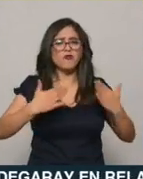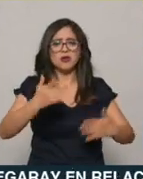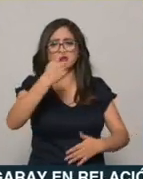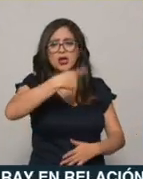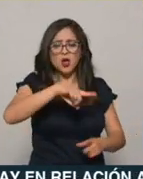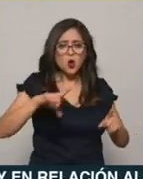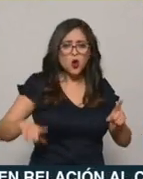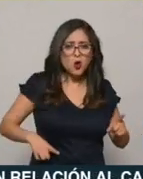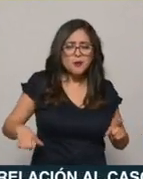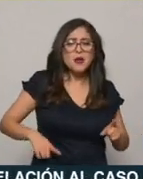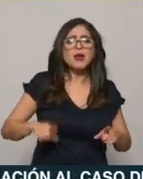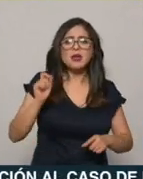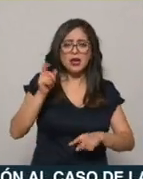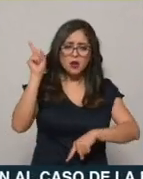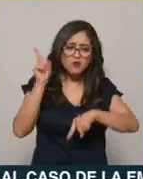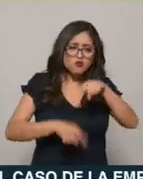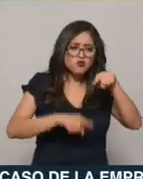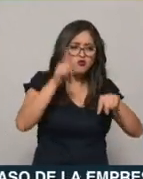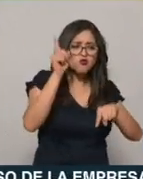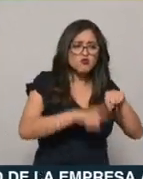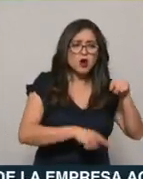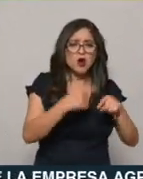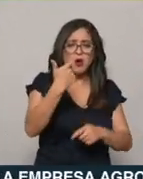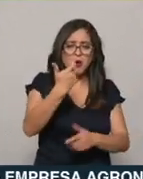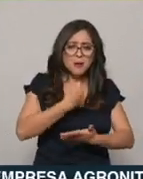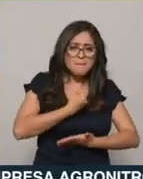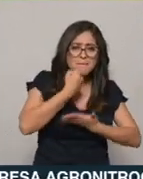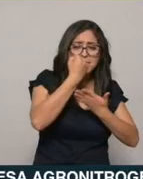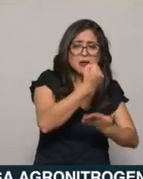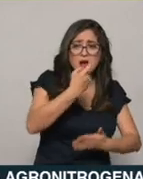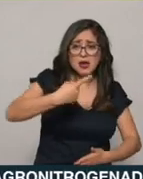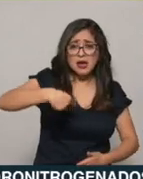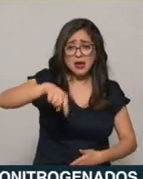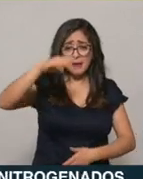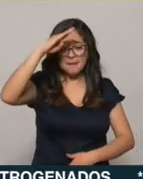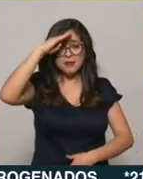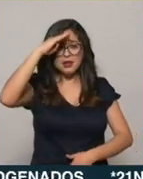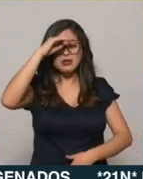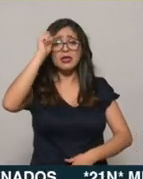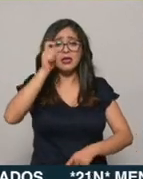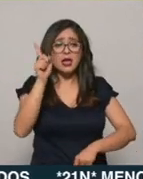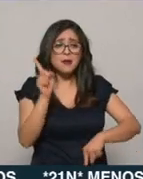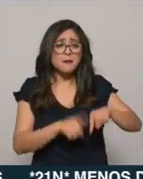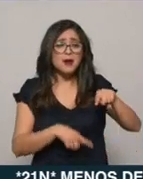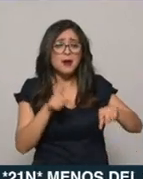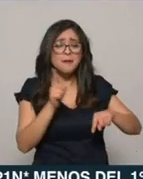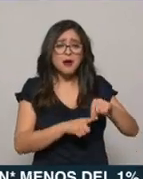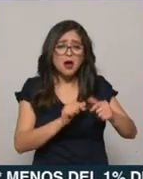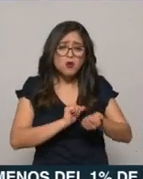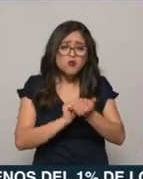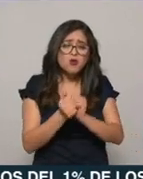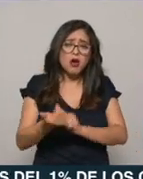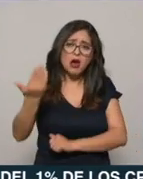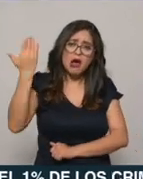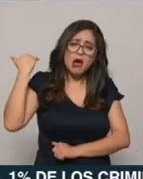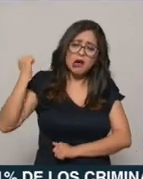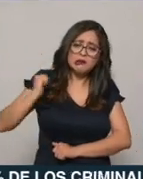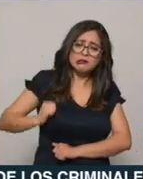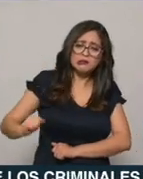de hacer recortes presupuestarios, creyendo que es la mejor forma de erradicar un mal que por siglos ha